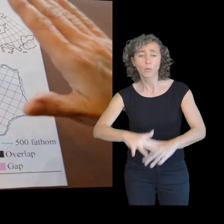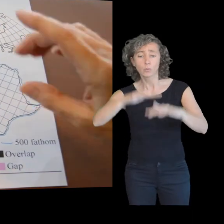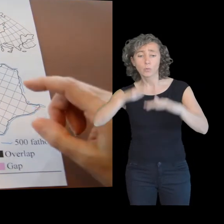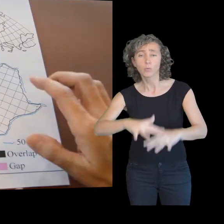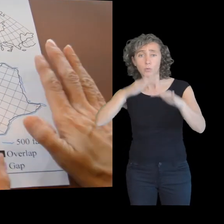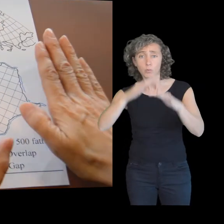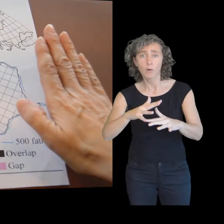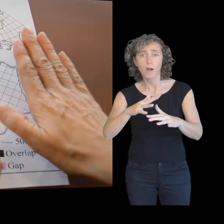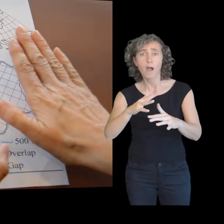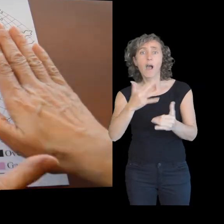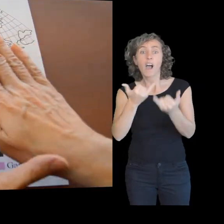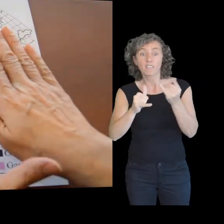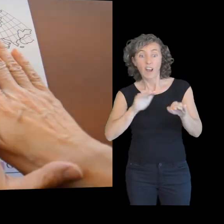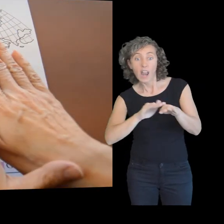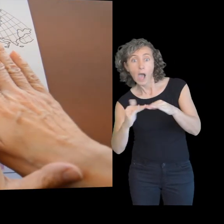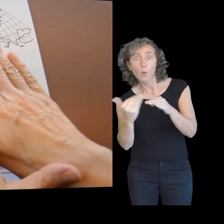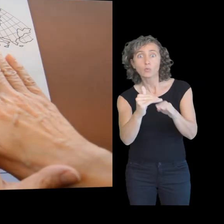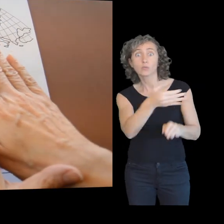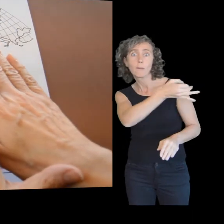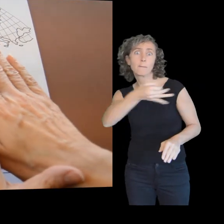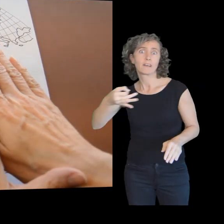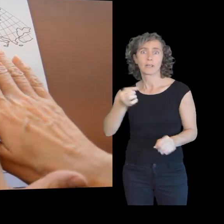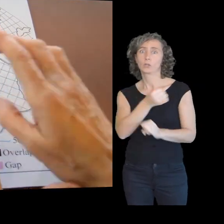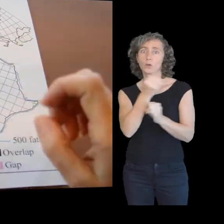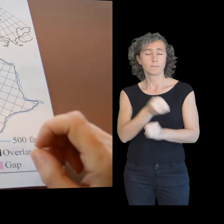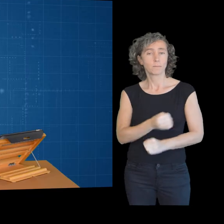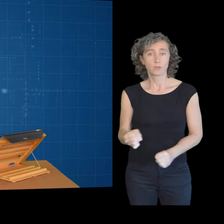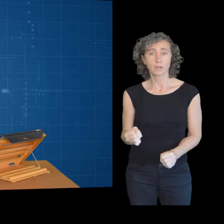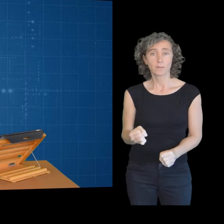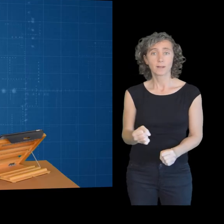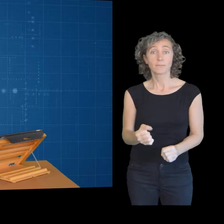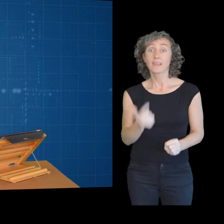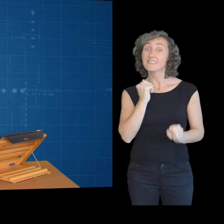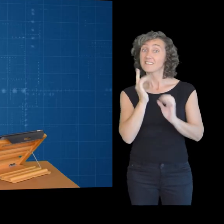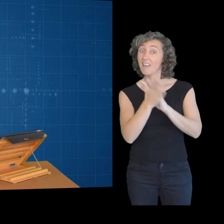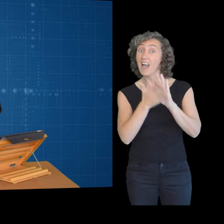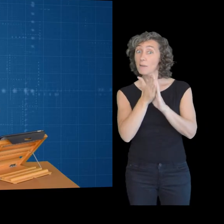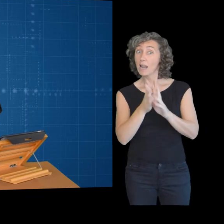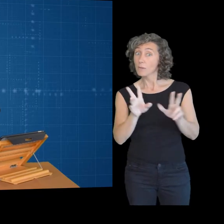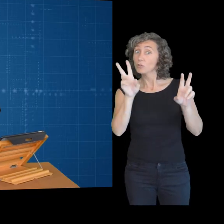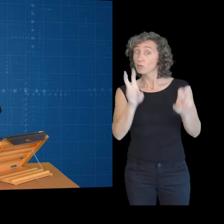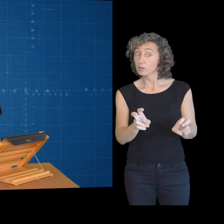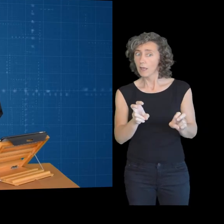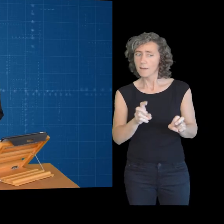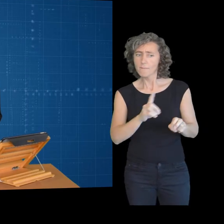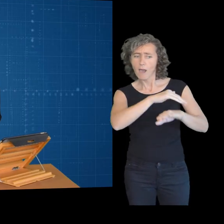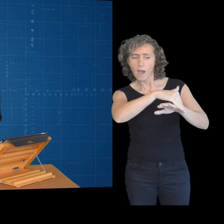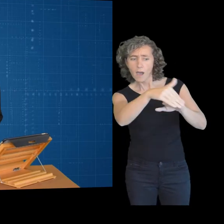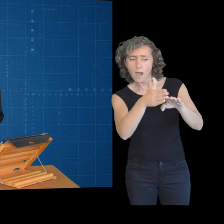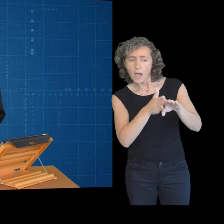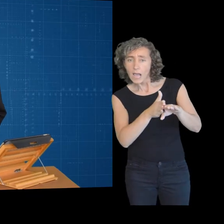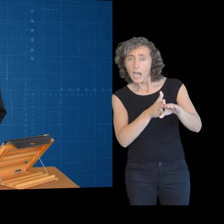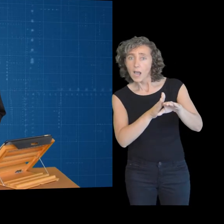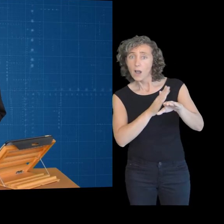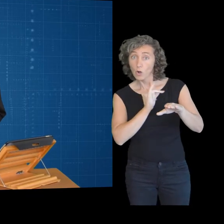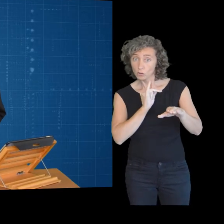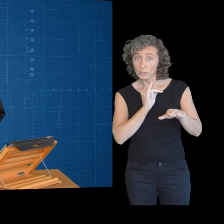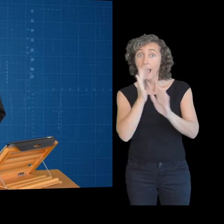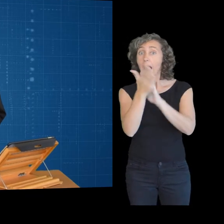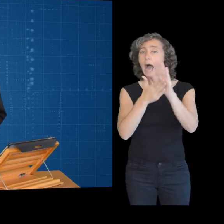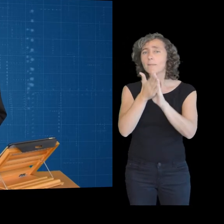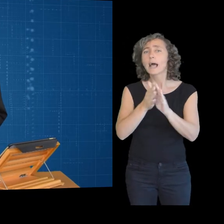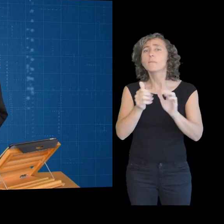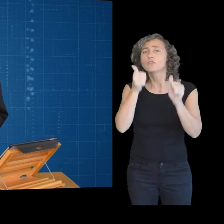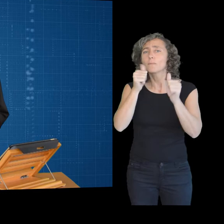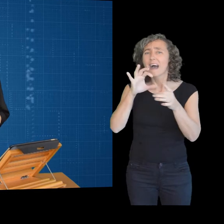do nivel de mar impedían que o axuste fose perfecto. Agora ben, se no canto de tomar como referencia a túa liña